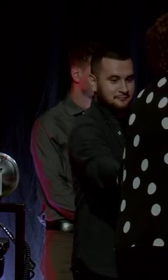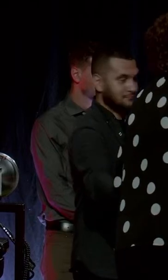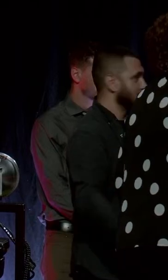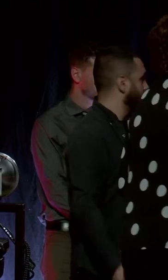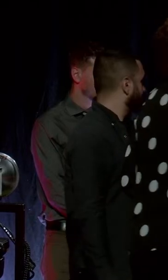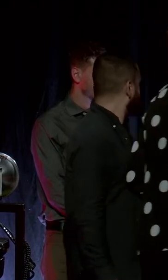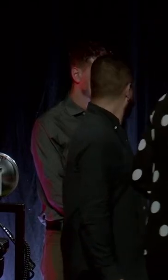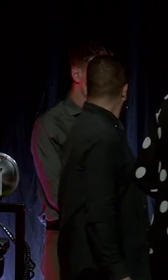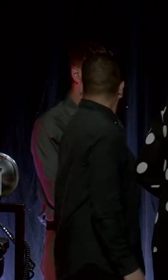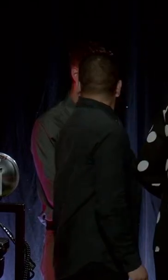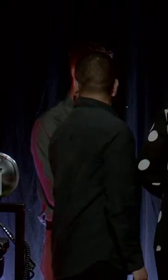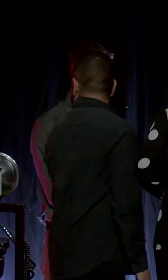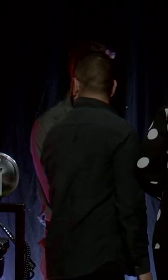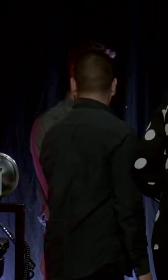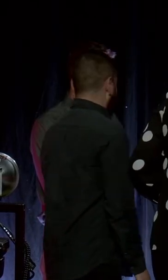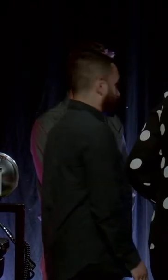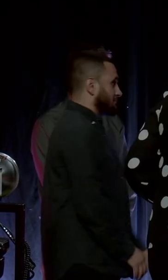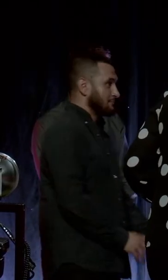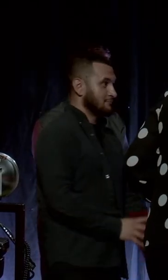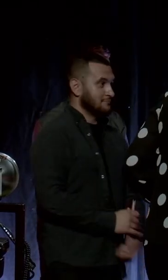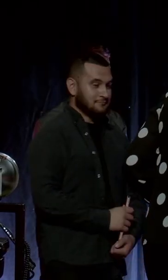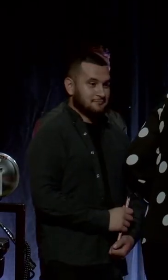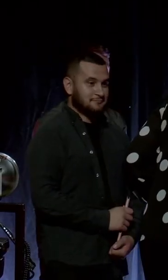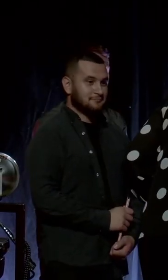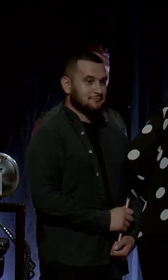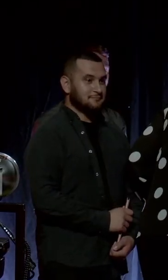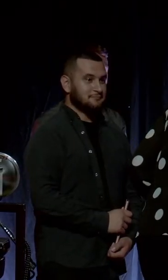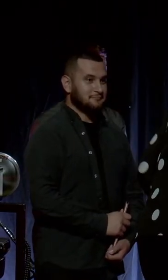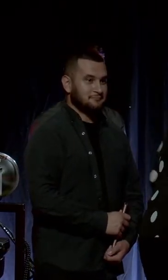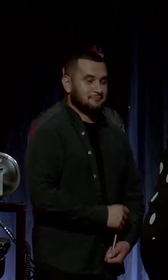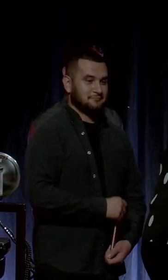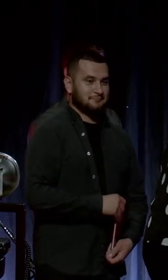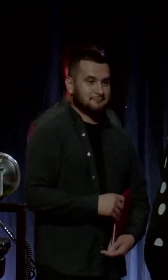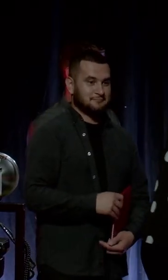Brandy Nuno Torres.